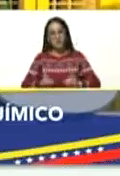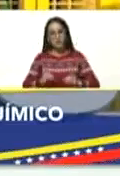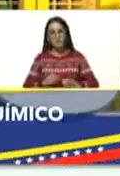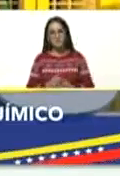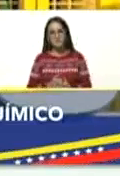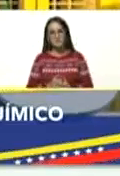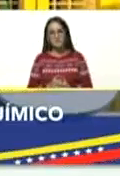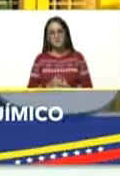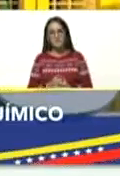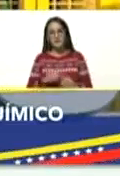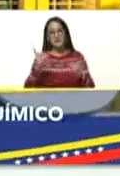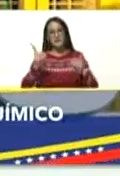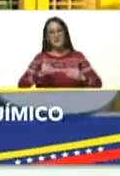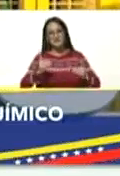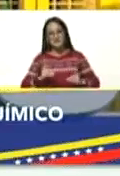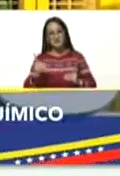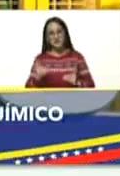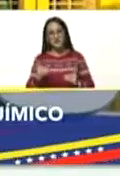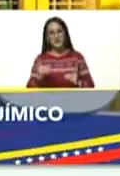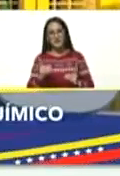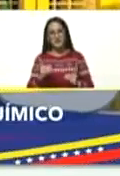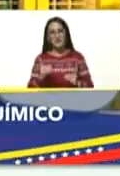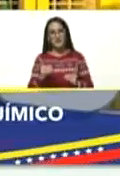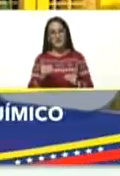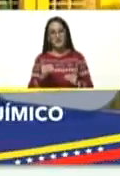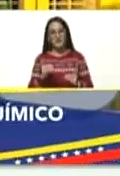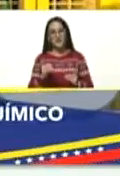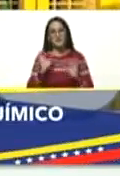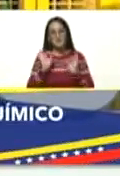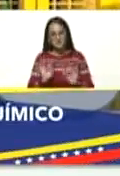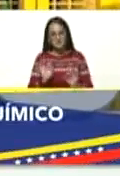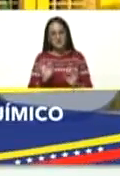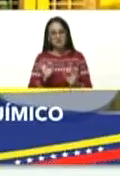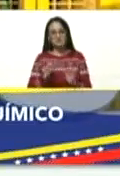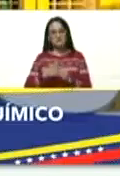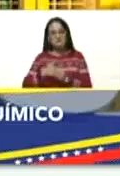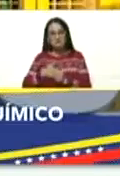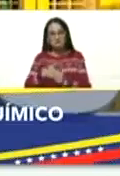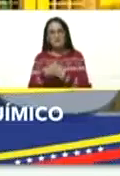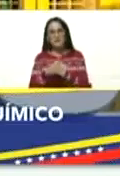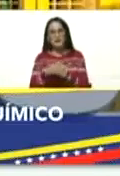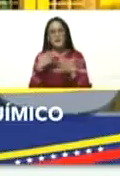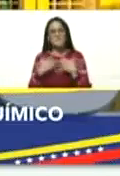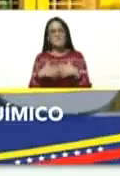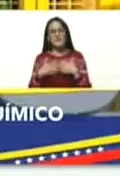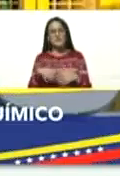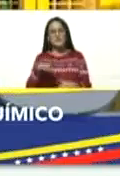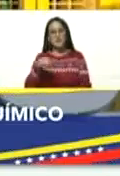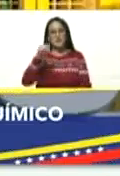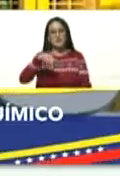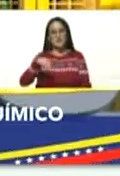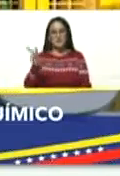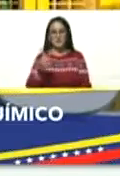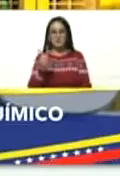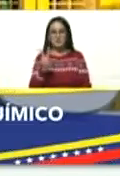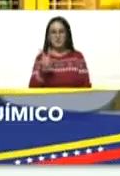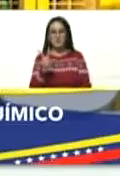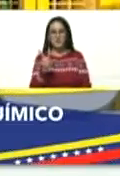en la toma de decisiones, en la conducción y en la dirección de las empresas del país,